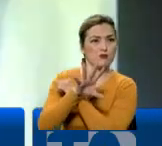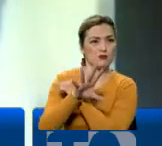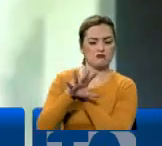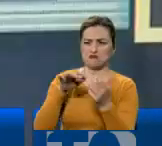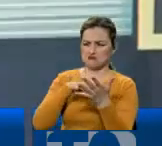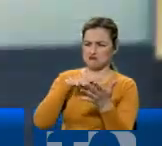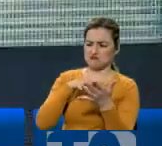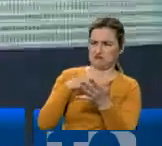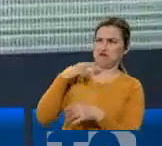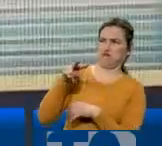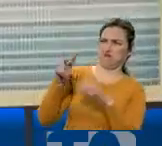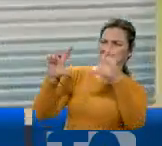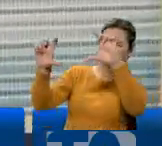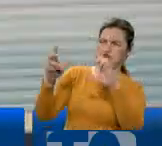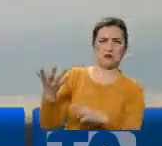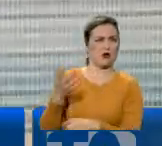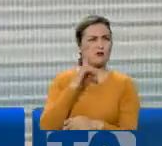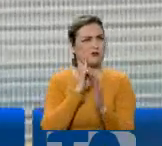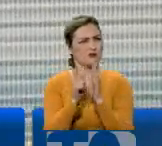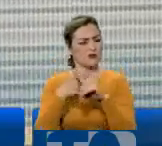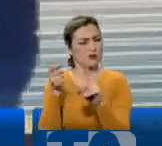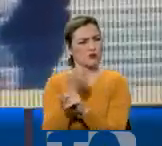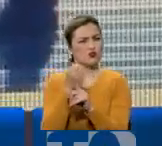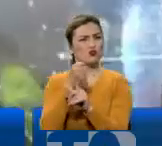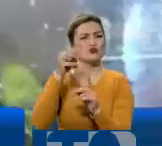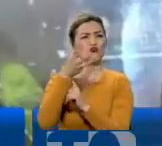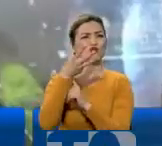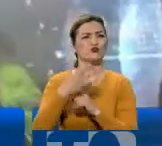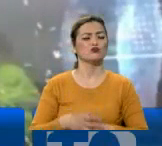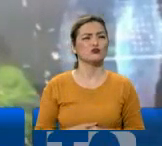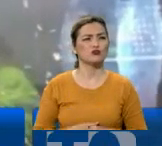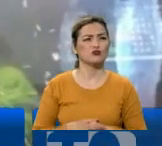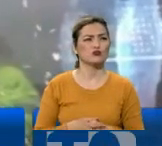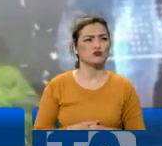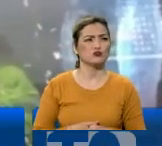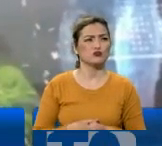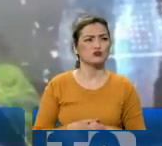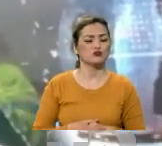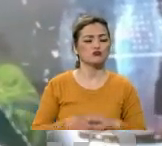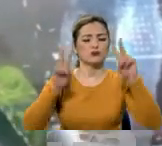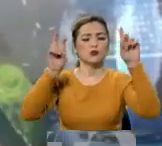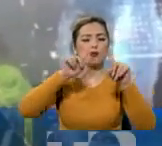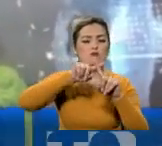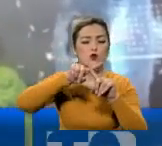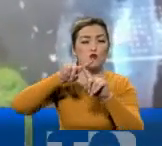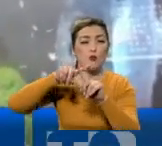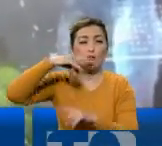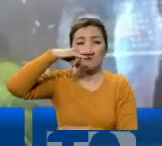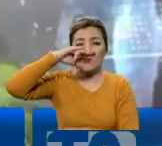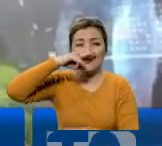Judicial, cada vez son más las denuncias por distintas formas de violencia en línea. En un tema puntual de lo que es pornografía infantil, bueno, estamos